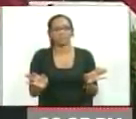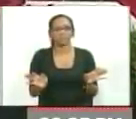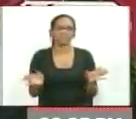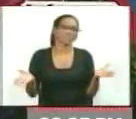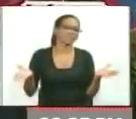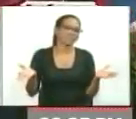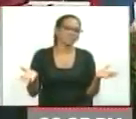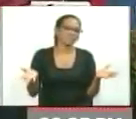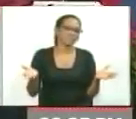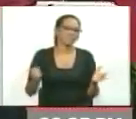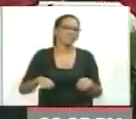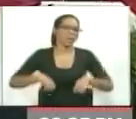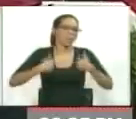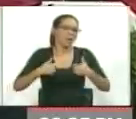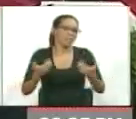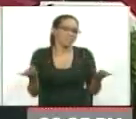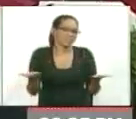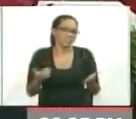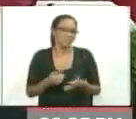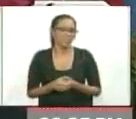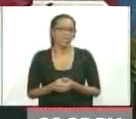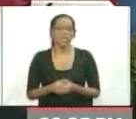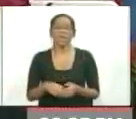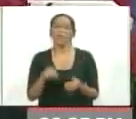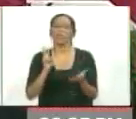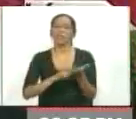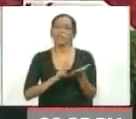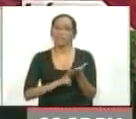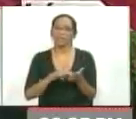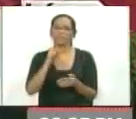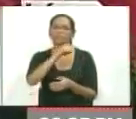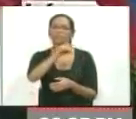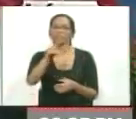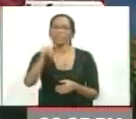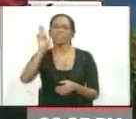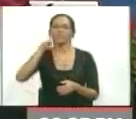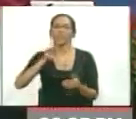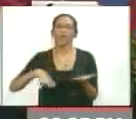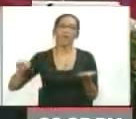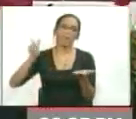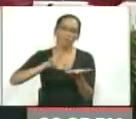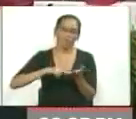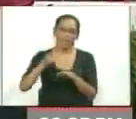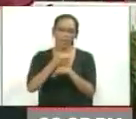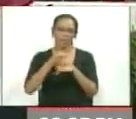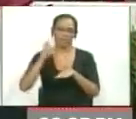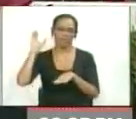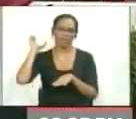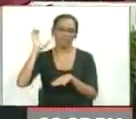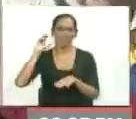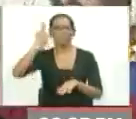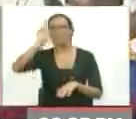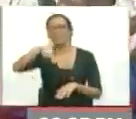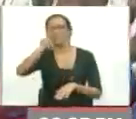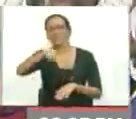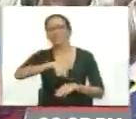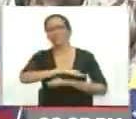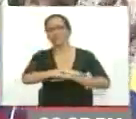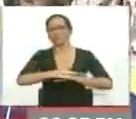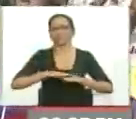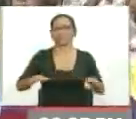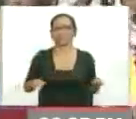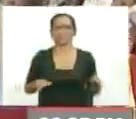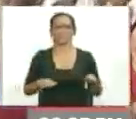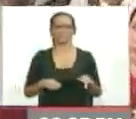para un ventilador. Lo que sí es cierto es que ustedes más nunca volverán a gobernar esta patria. Más nunca, más